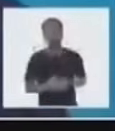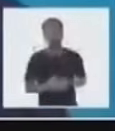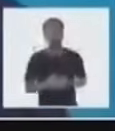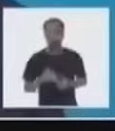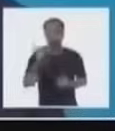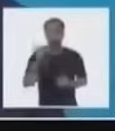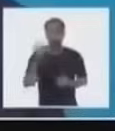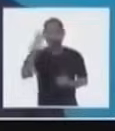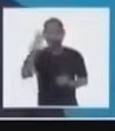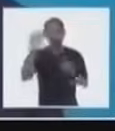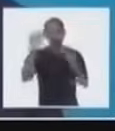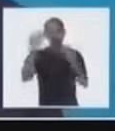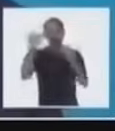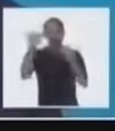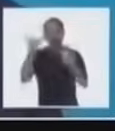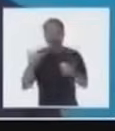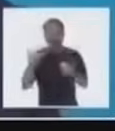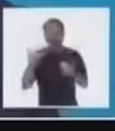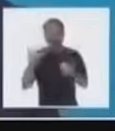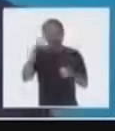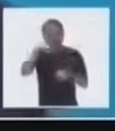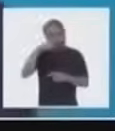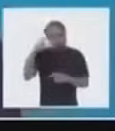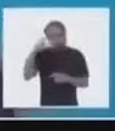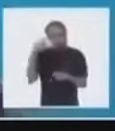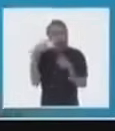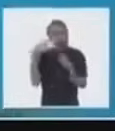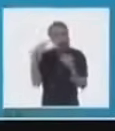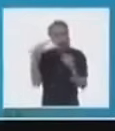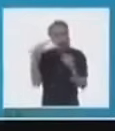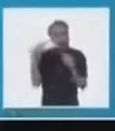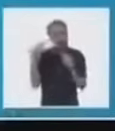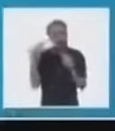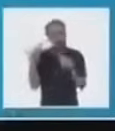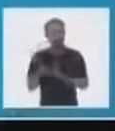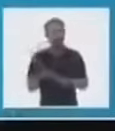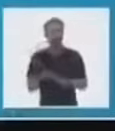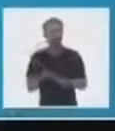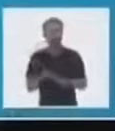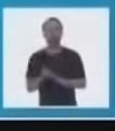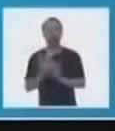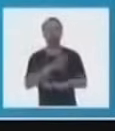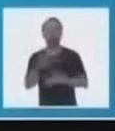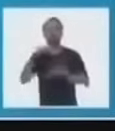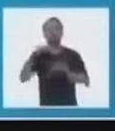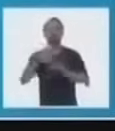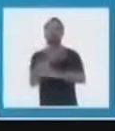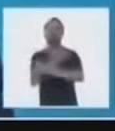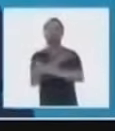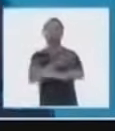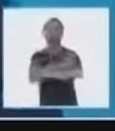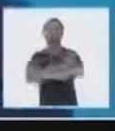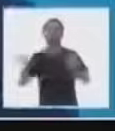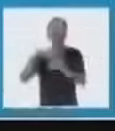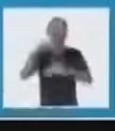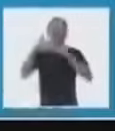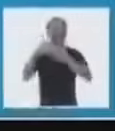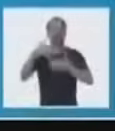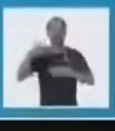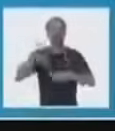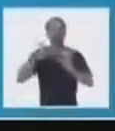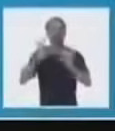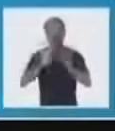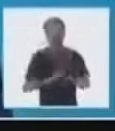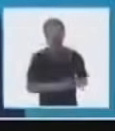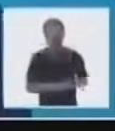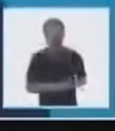ilegal. Y no pasó por el Congreso Nacional. Claro, no pasó por el Congreso Nacional, entre otras cuestiones. Entonces, ¿por qué si esto fue una estafa dirigida a tratar de sostener al